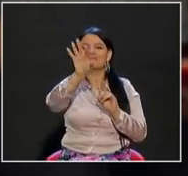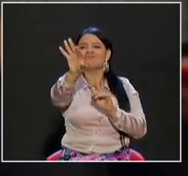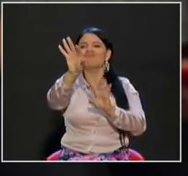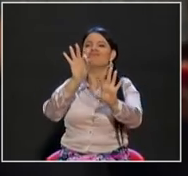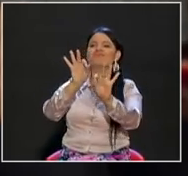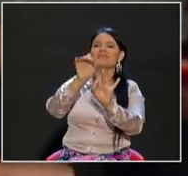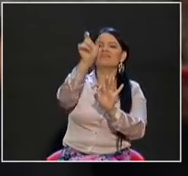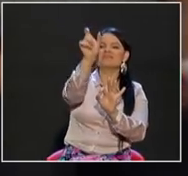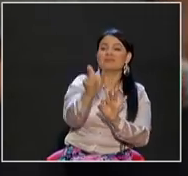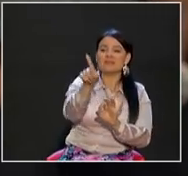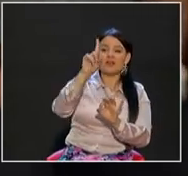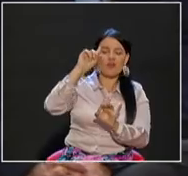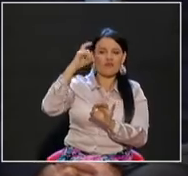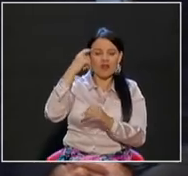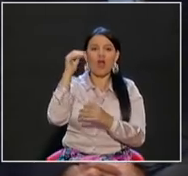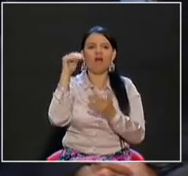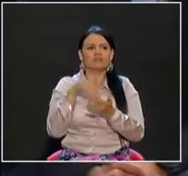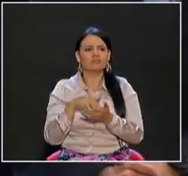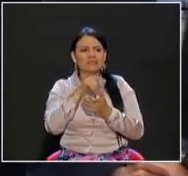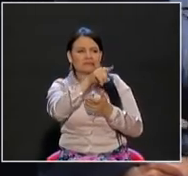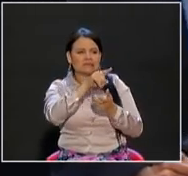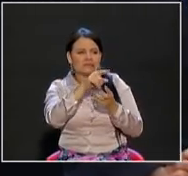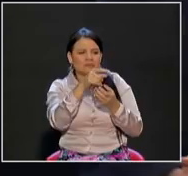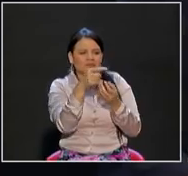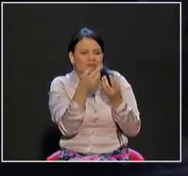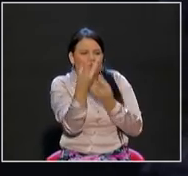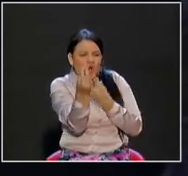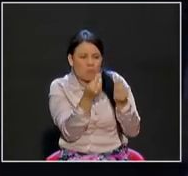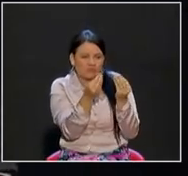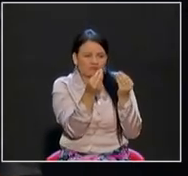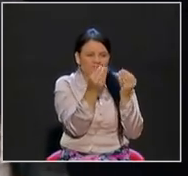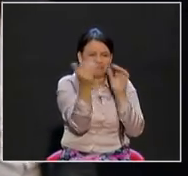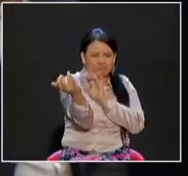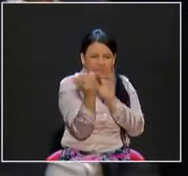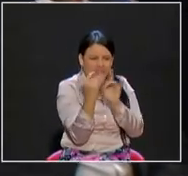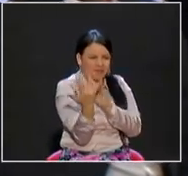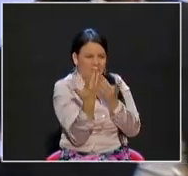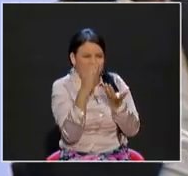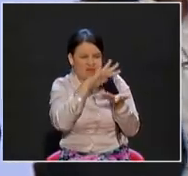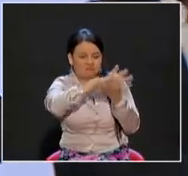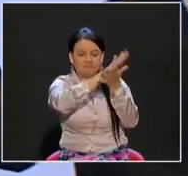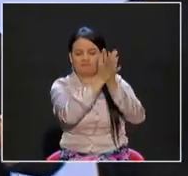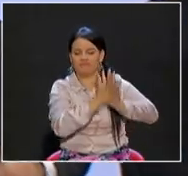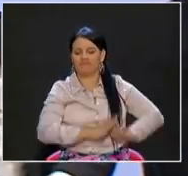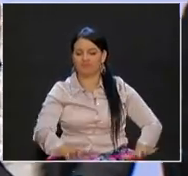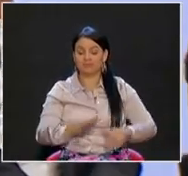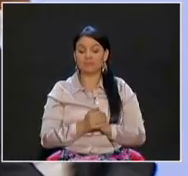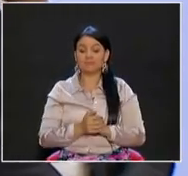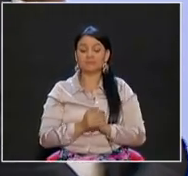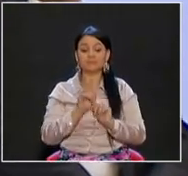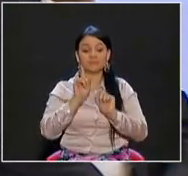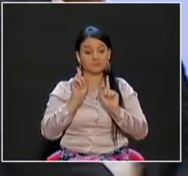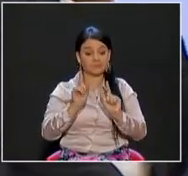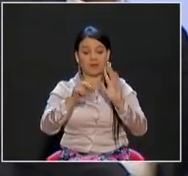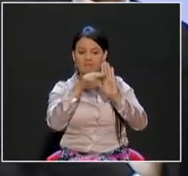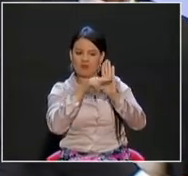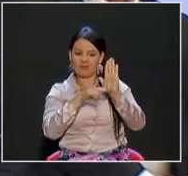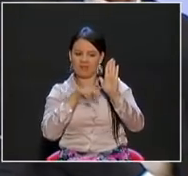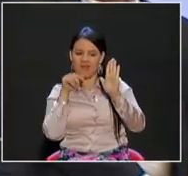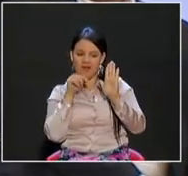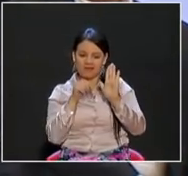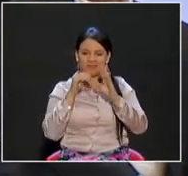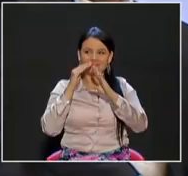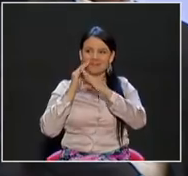evitar que se vuelvan a presentar esos grupos emergentes y remanentes pero en la política de seguridad también controla firmes hay que decirlo